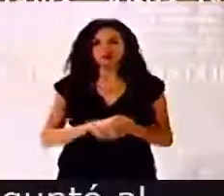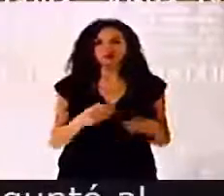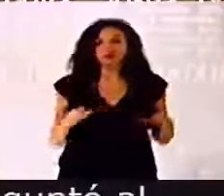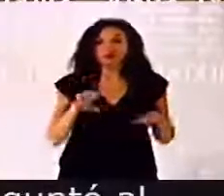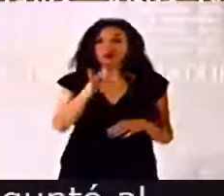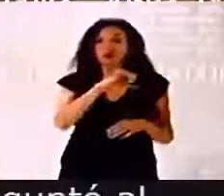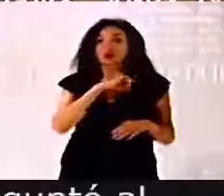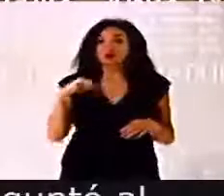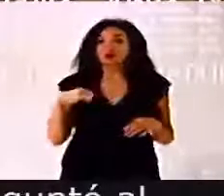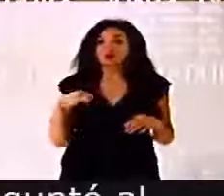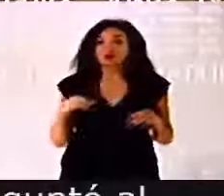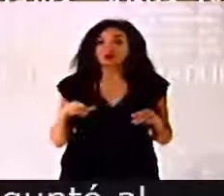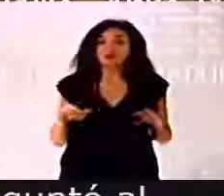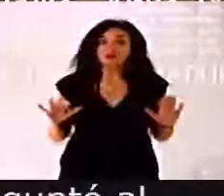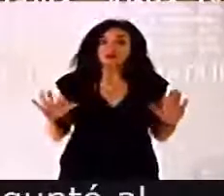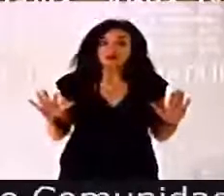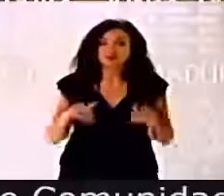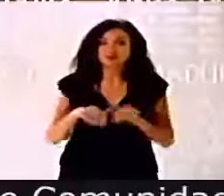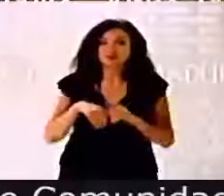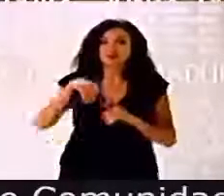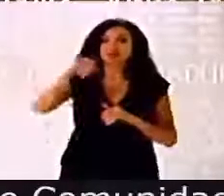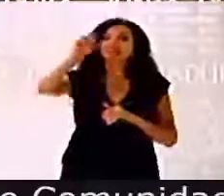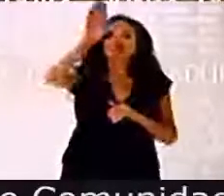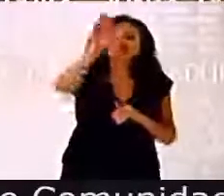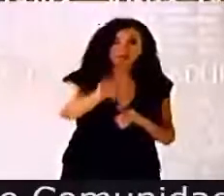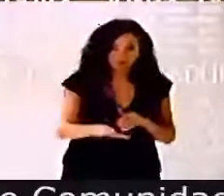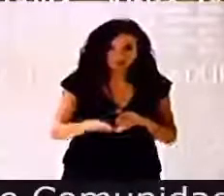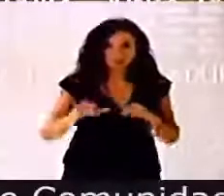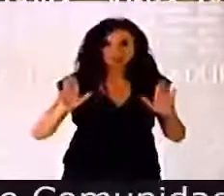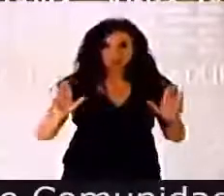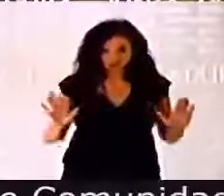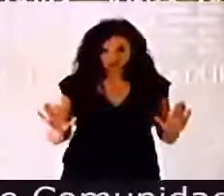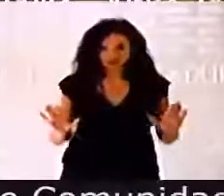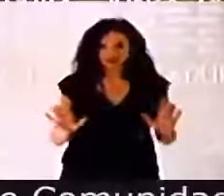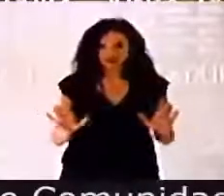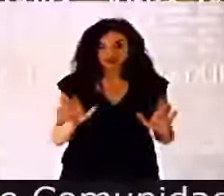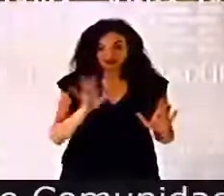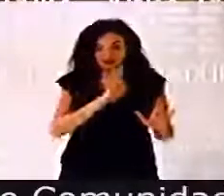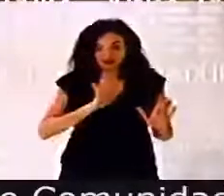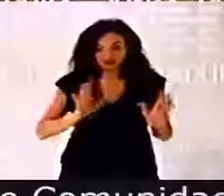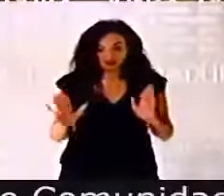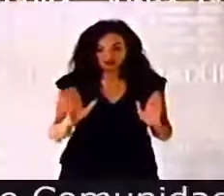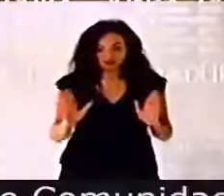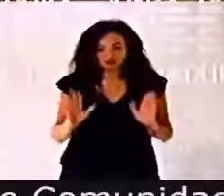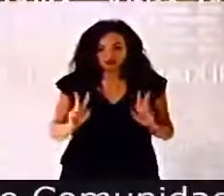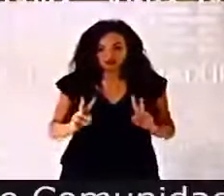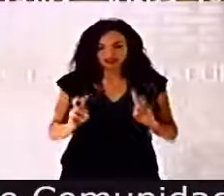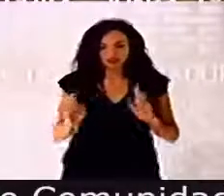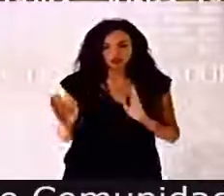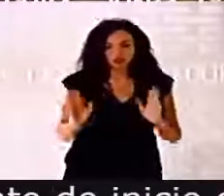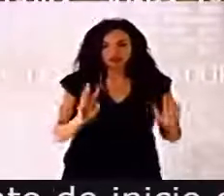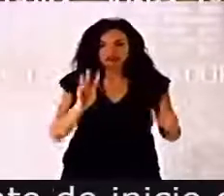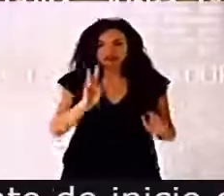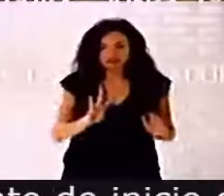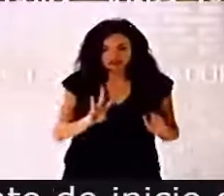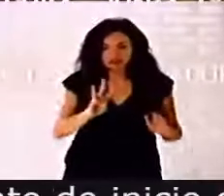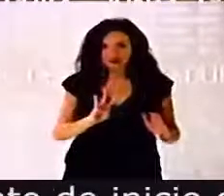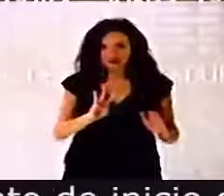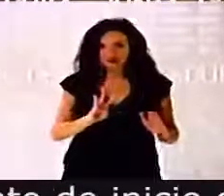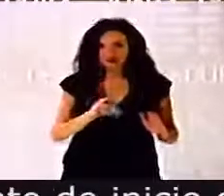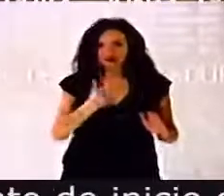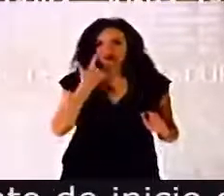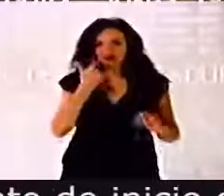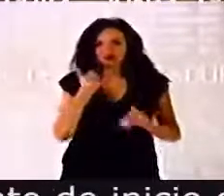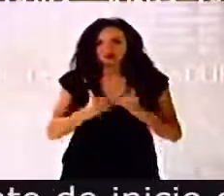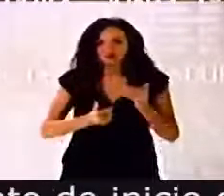es todavía un paso mayor. Estamos en el momento de inicio de fase 3, depurar la fase 3.